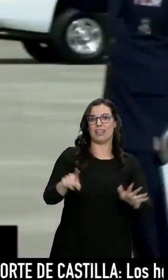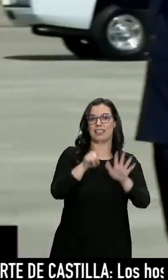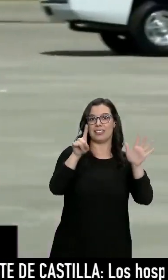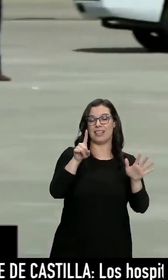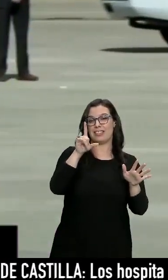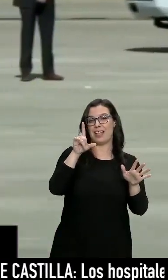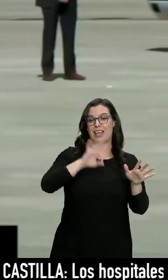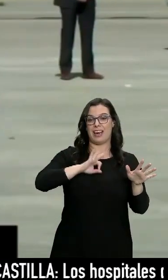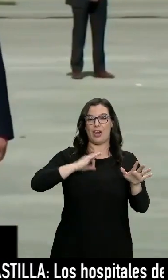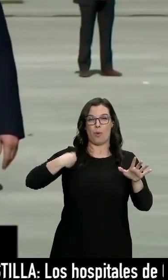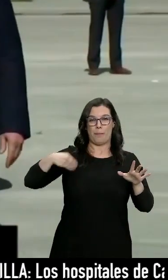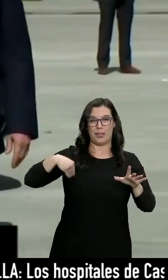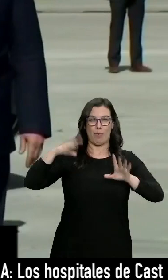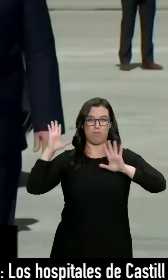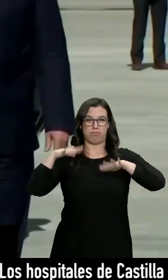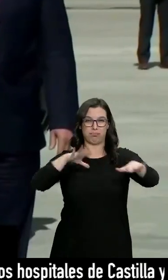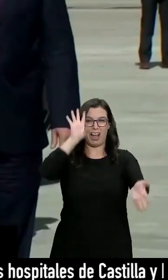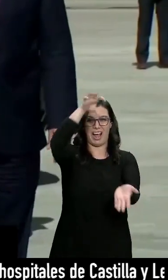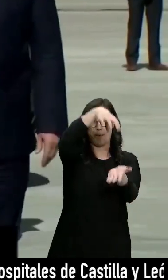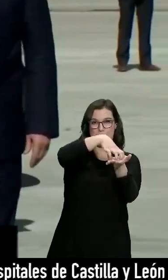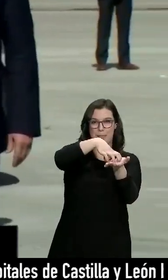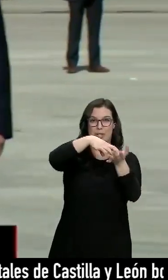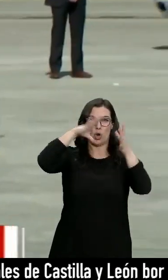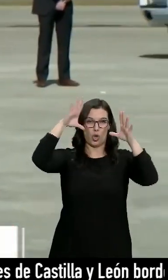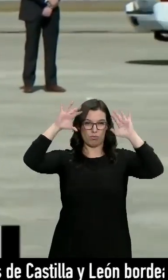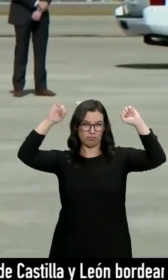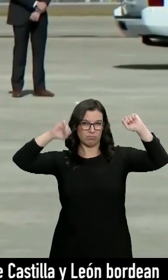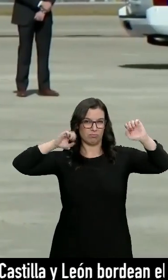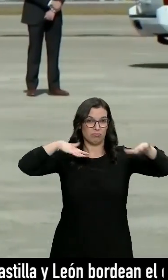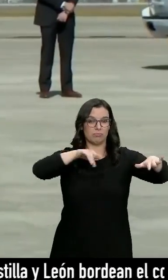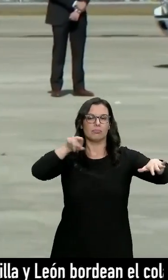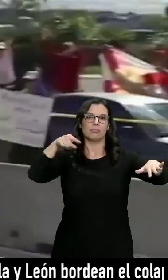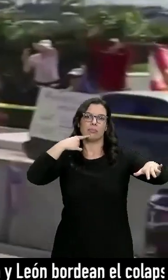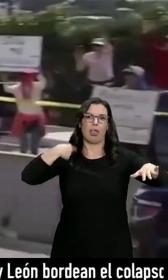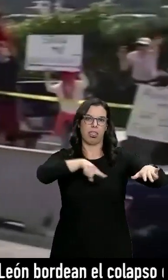el Capitolio. El juicio se espera para la segunda semana de febrero.